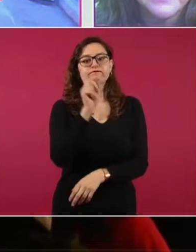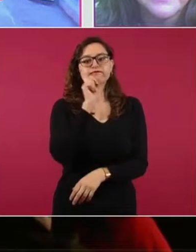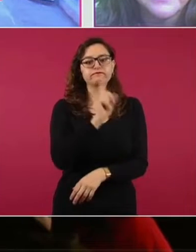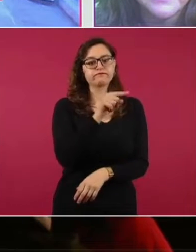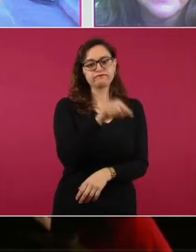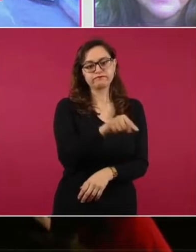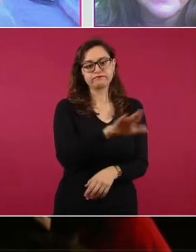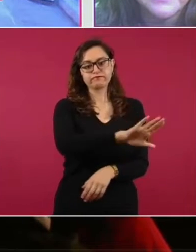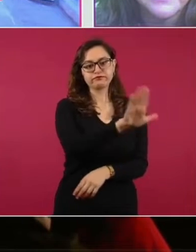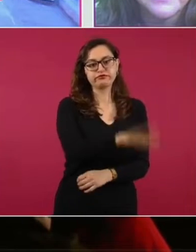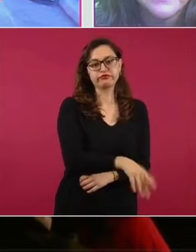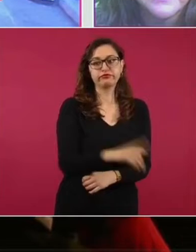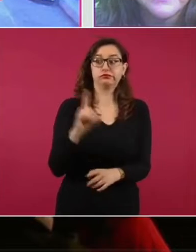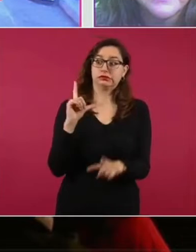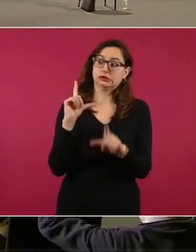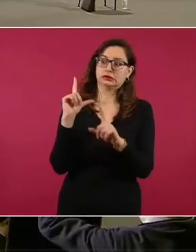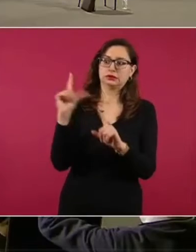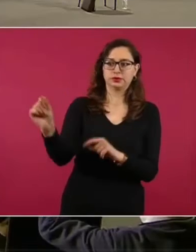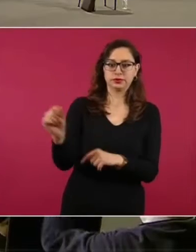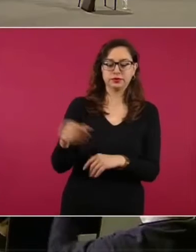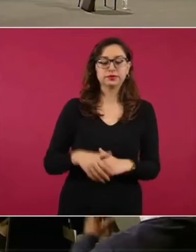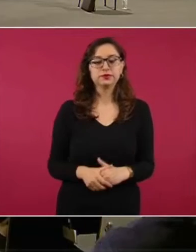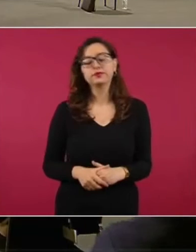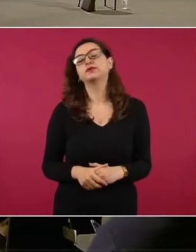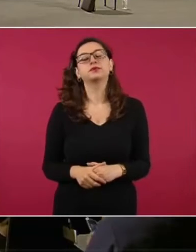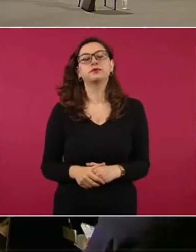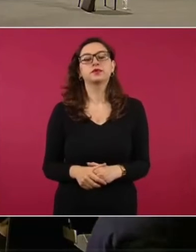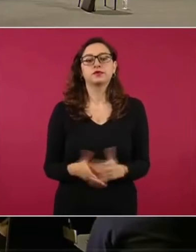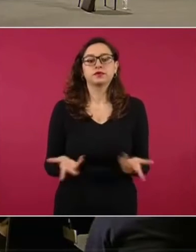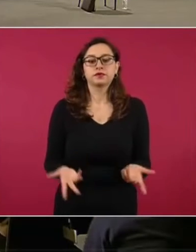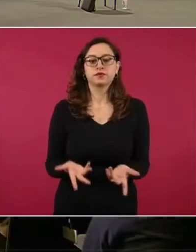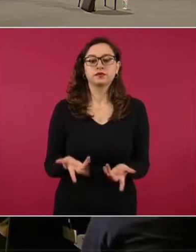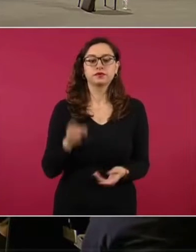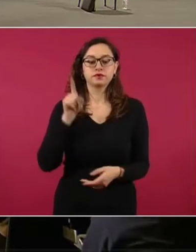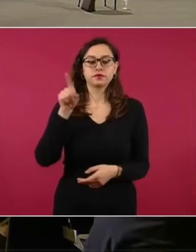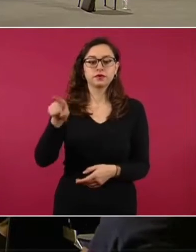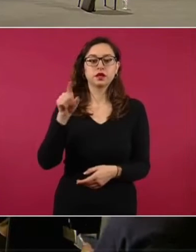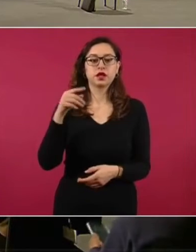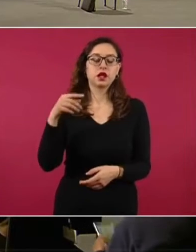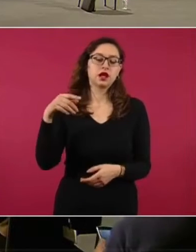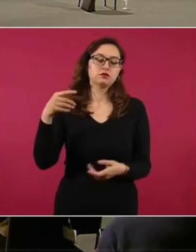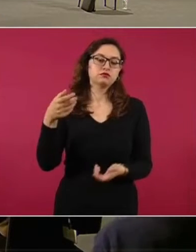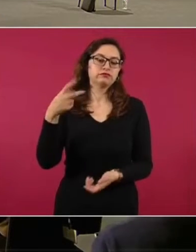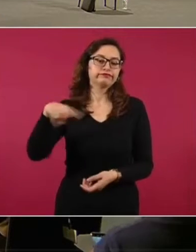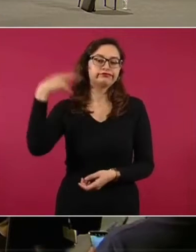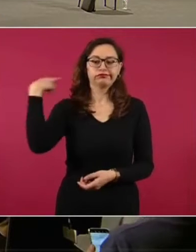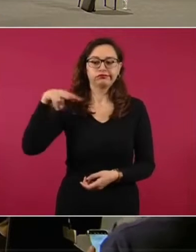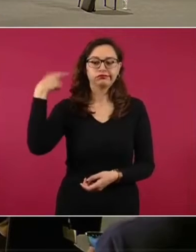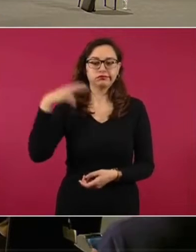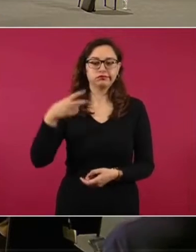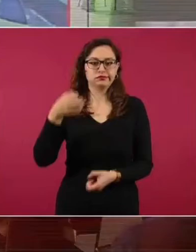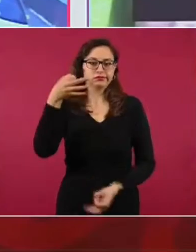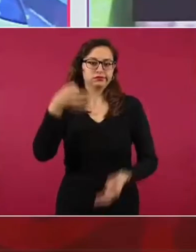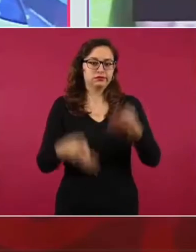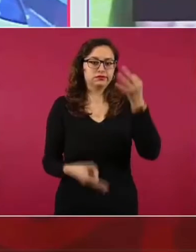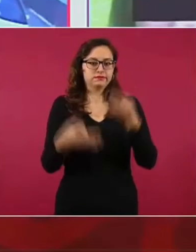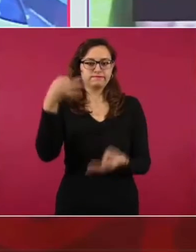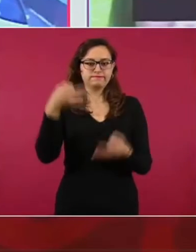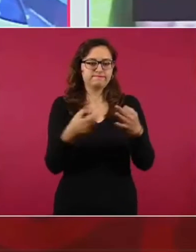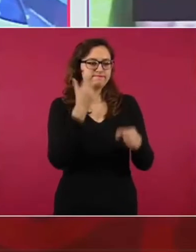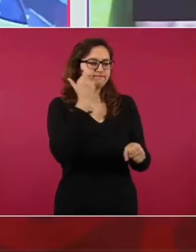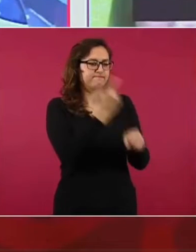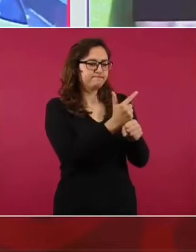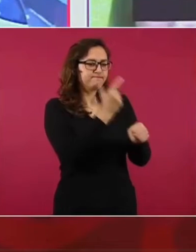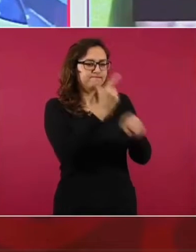huyendo con posterioridad. A partir de las acciones de la Fiscalía se pudo determinar los autores y